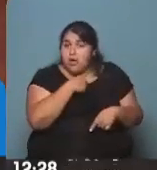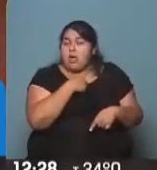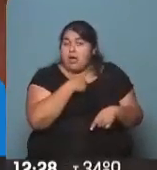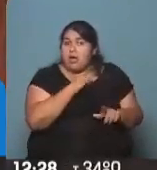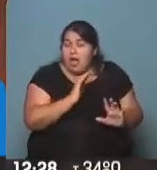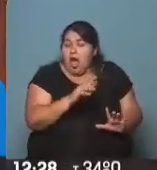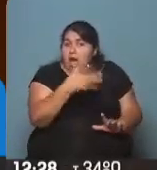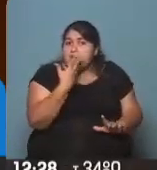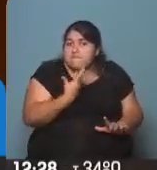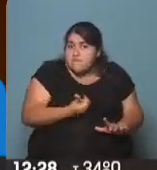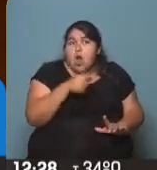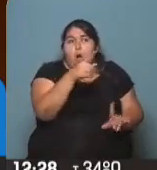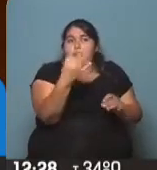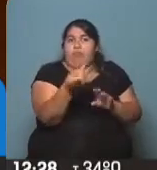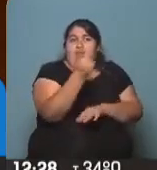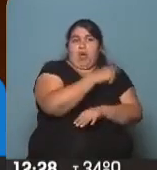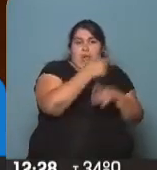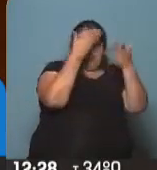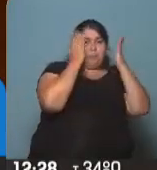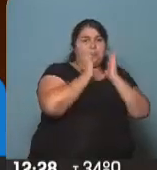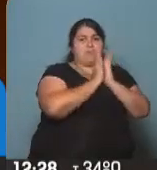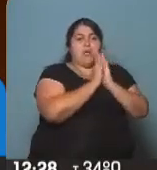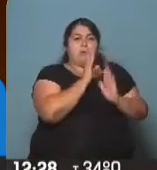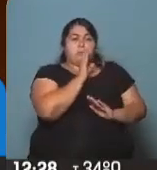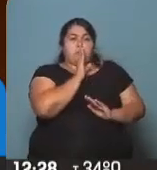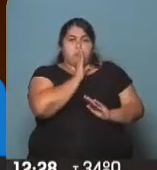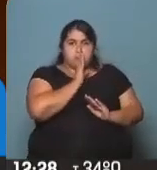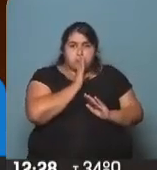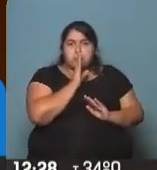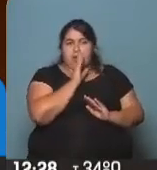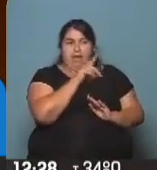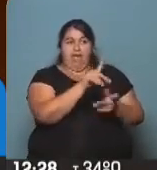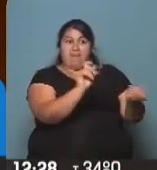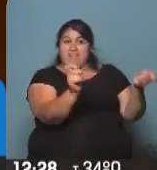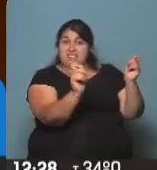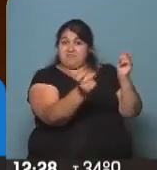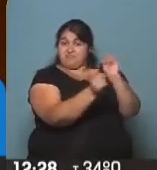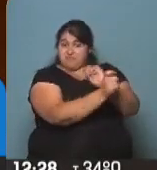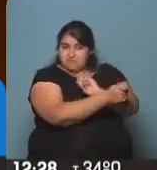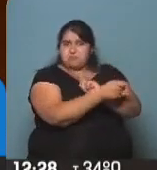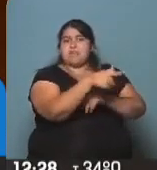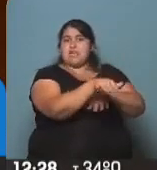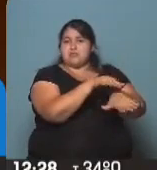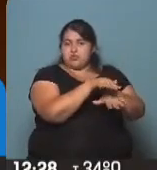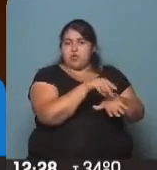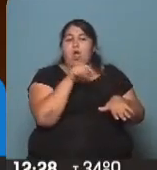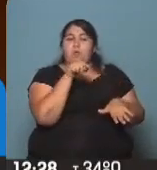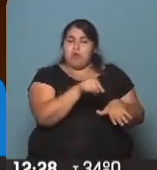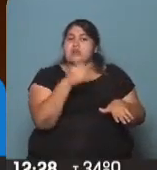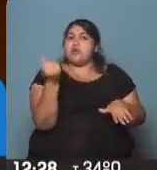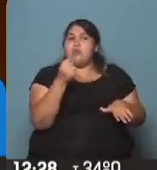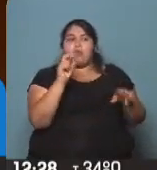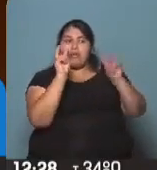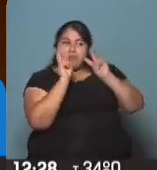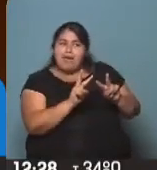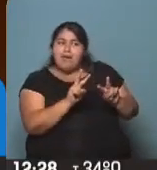que hacerte como un monje. ¿Por qué? Por la reforma protestante. Cuando hay una gran reforma, Claro, claro, se le va a exigir. Sí, claro. Esto es lo que me parece hay que ver